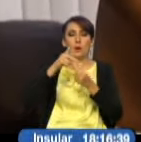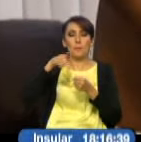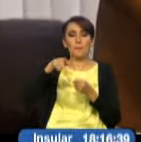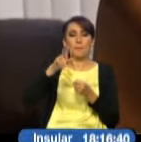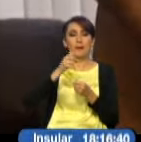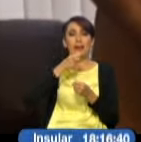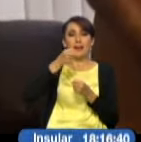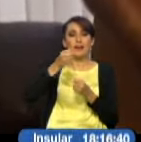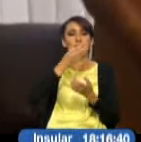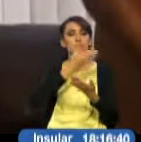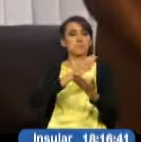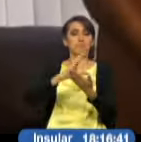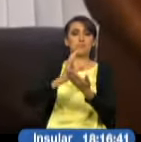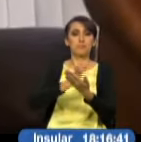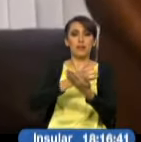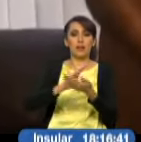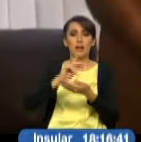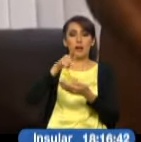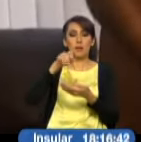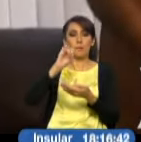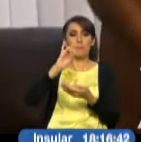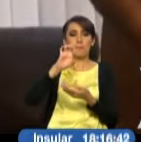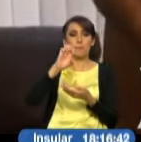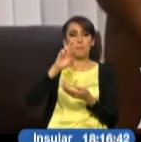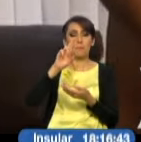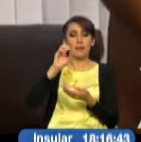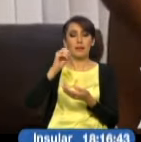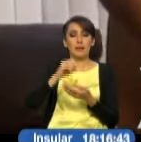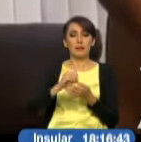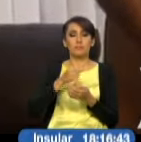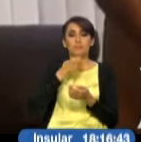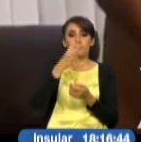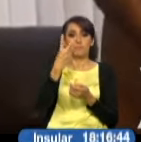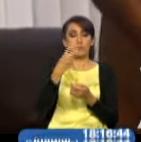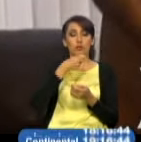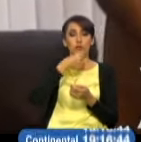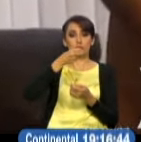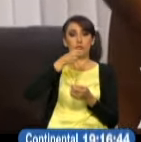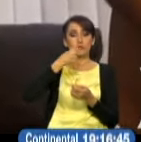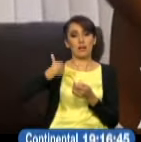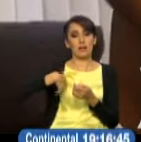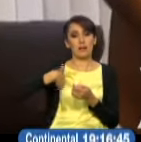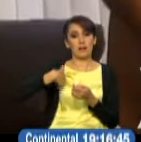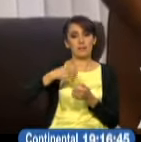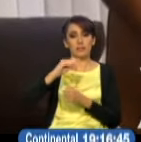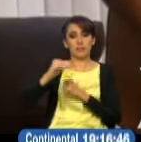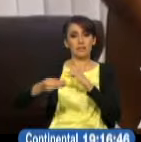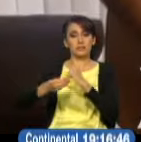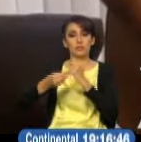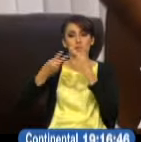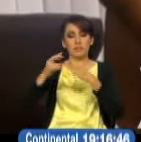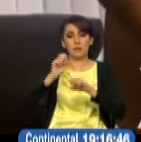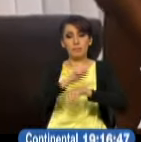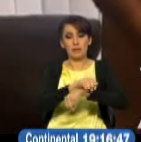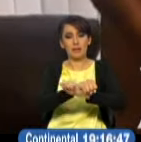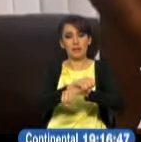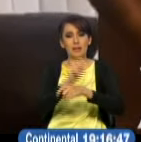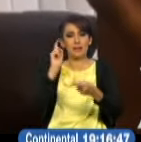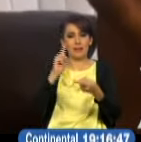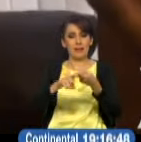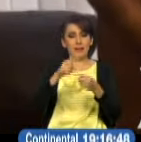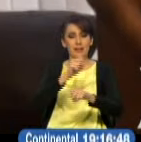publicaron mensajes de apoyo a la candidatura de Lenín Moreno. A estos dos personajes se suma el exfutbolista argentino Diego Armando